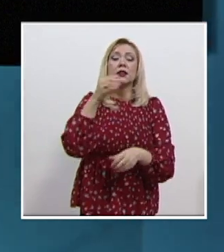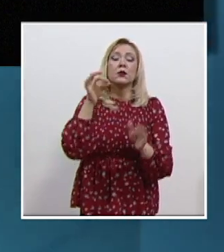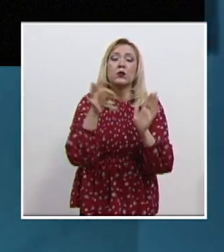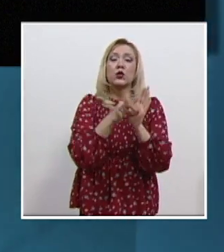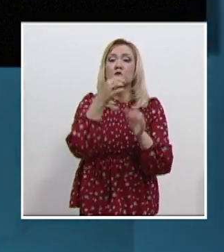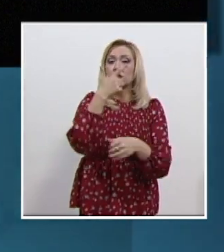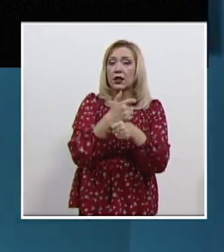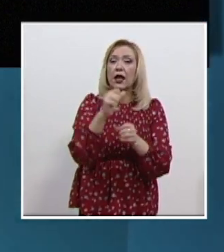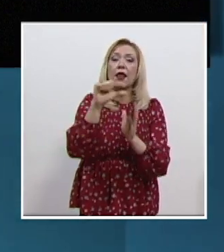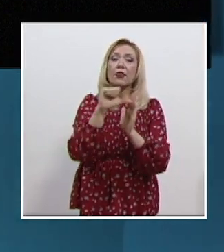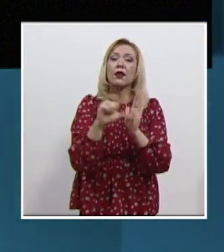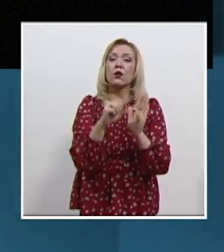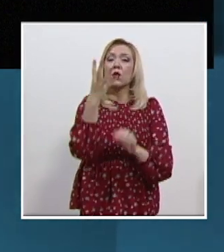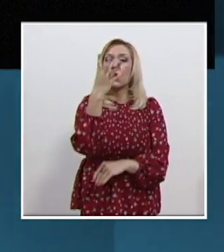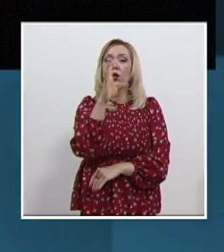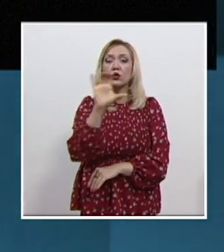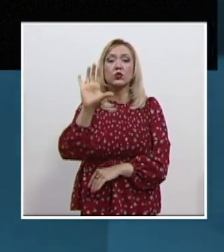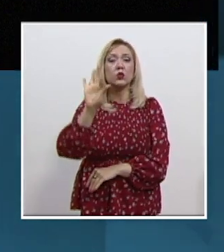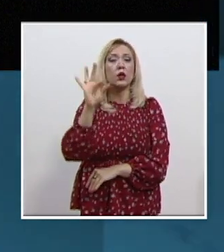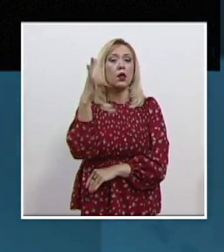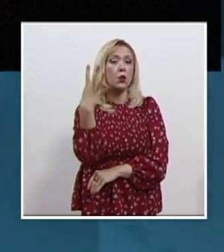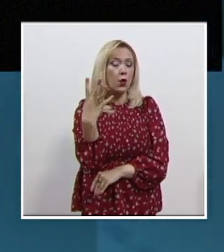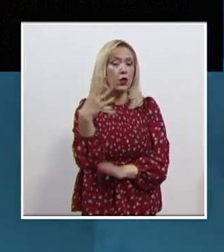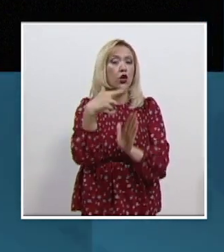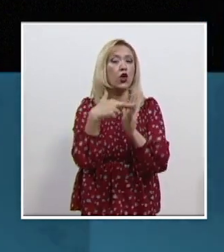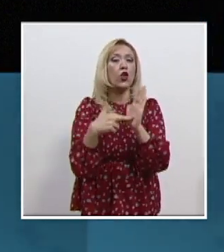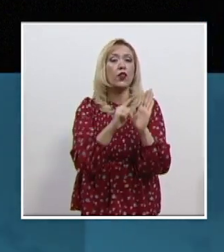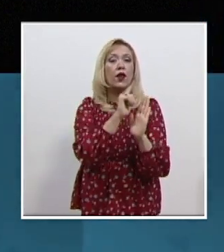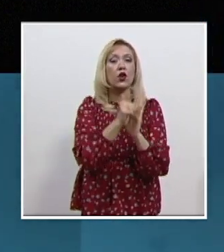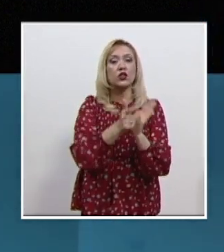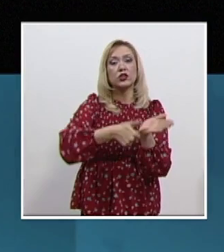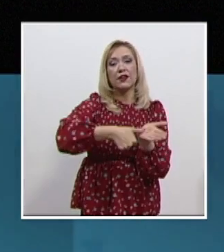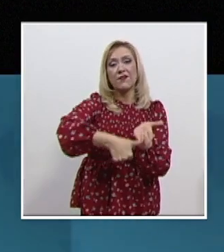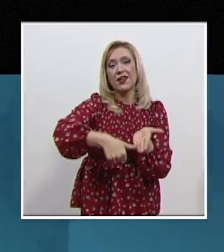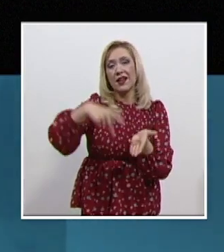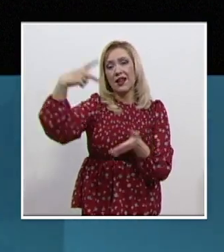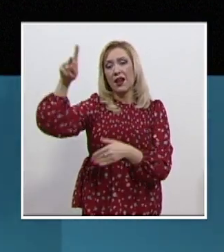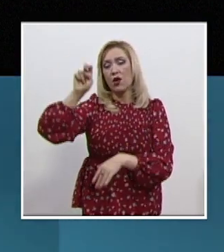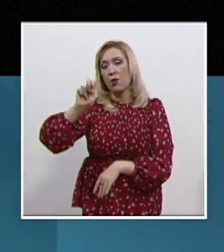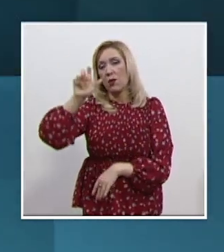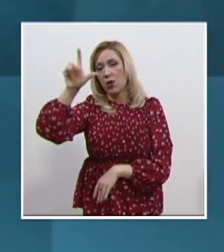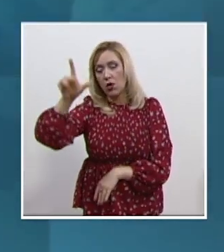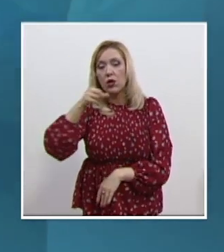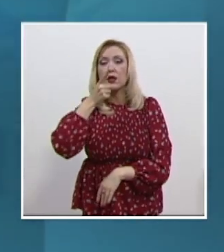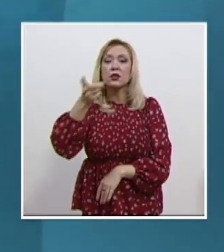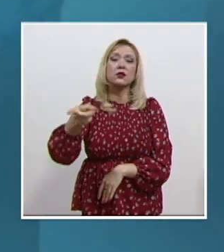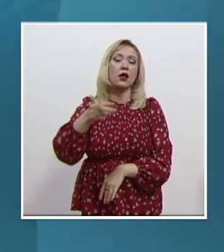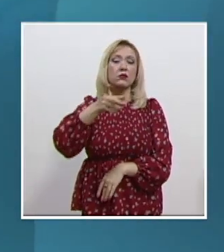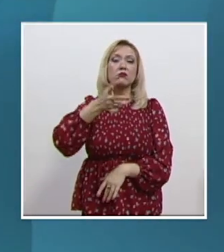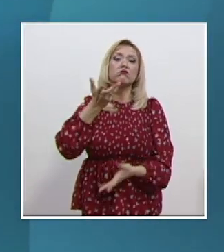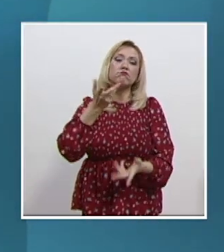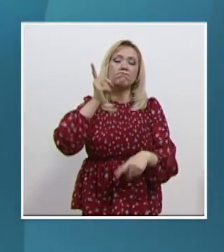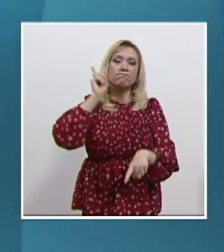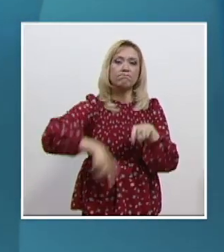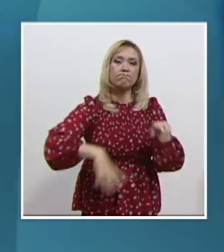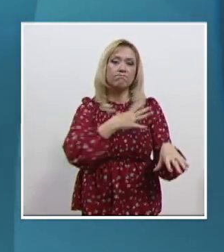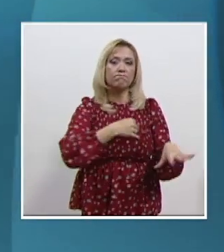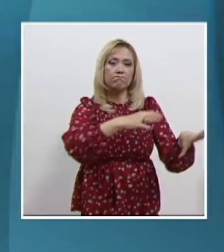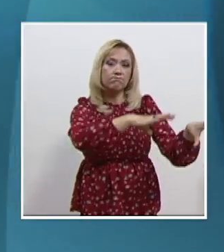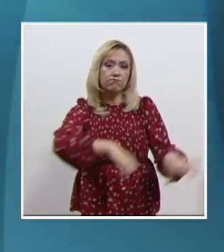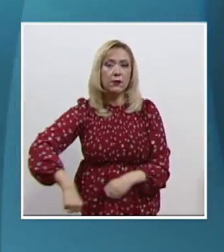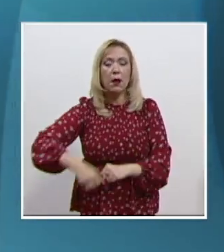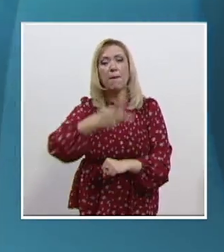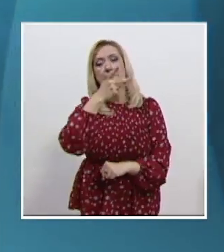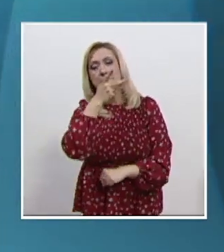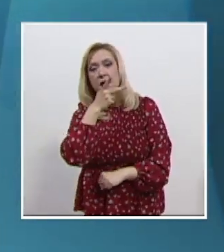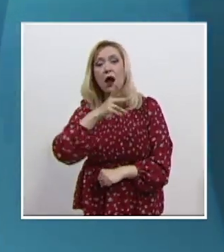del artículo 444 del Código Civil del Estado de Nuevo León, que priva de la patria potestad al padre o la madre